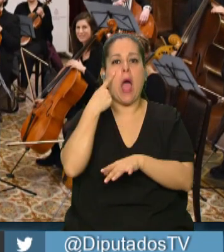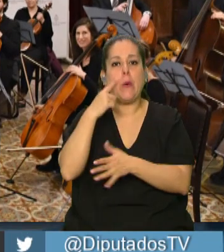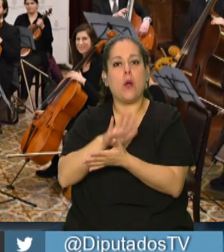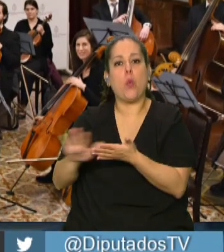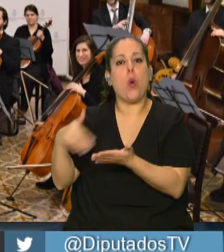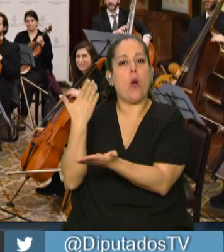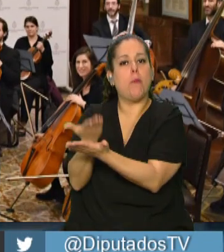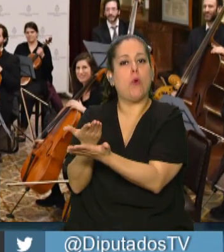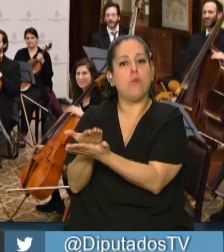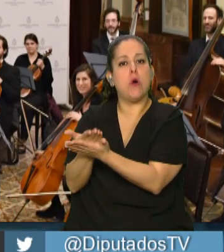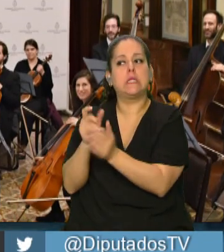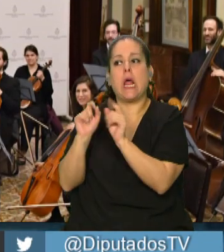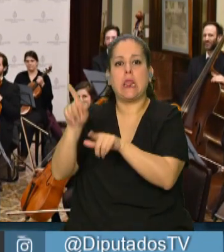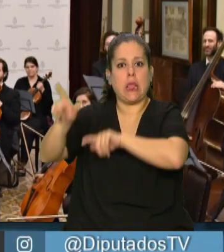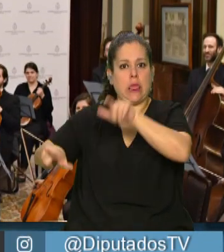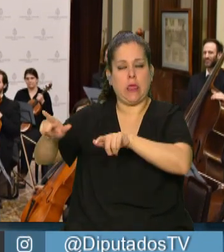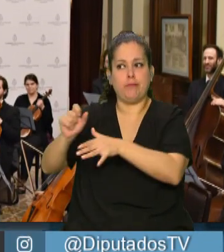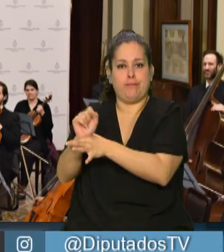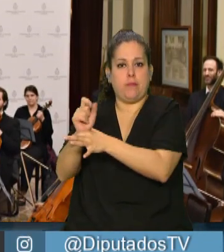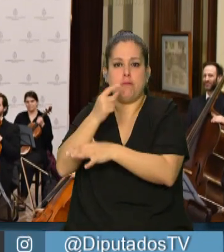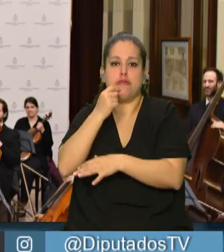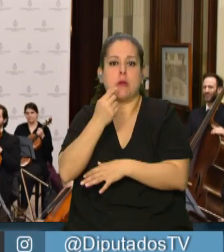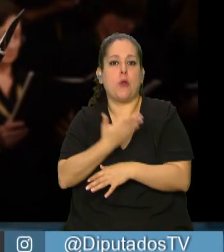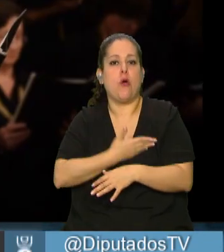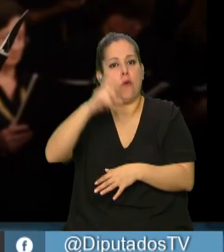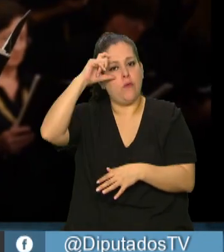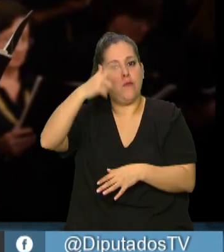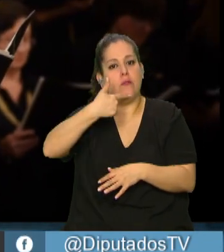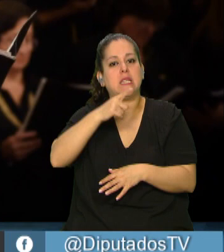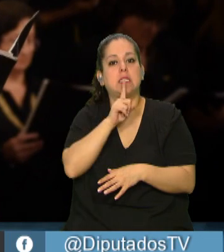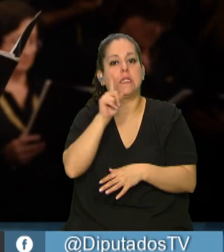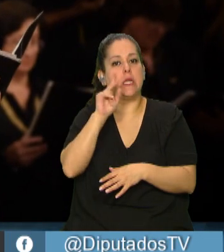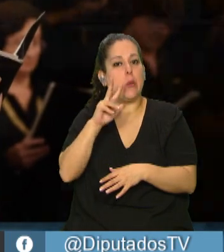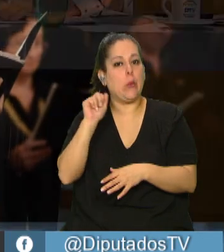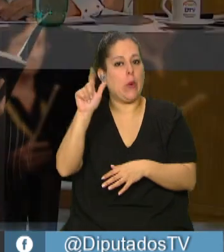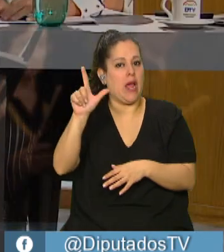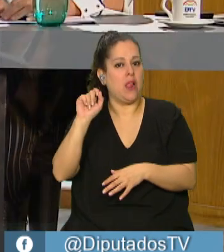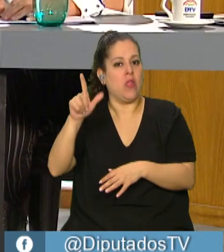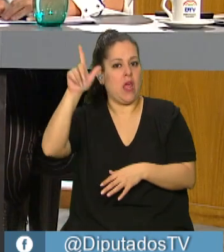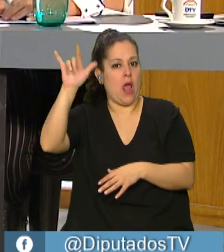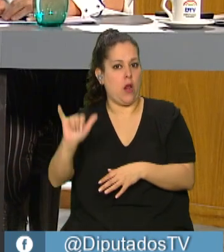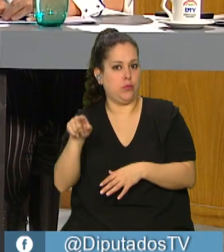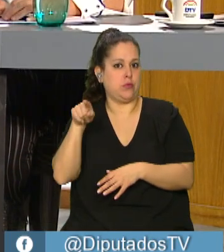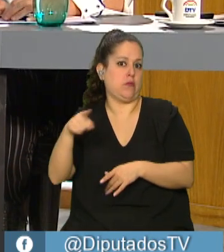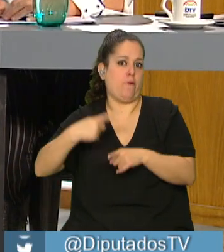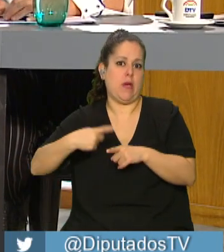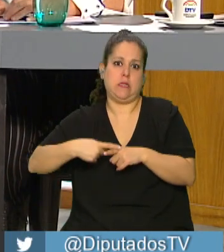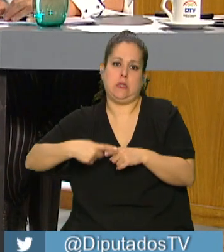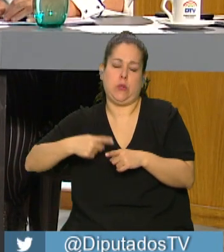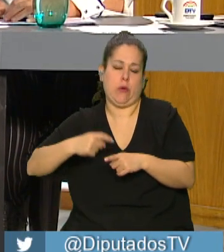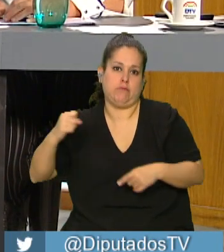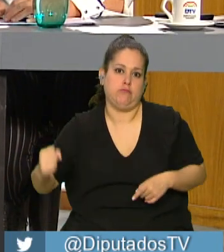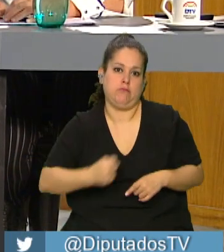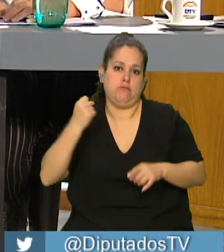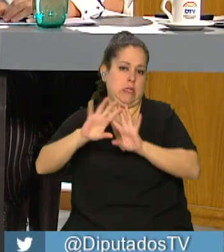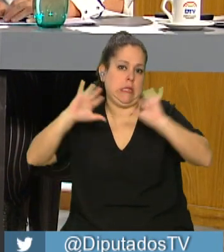propuestas de gran envergadura, como fue el Festival de la Luz, que es un festival internacional, y hemos participado